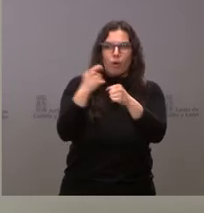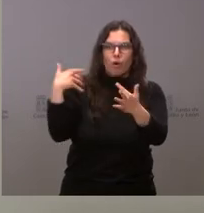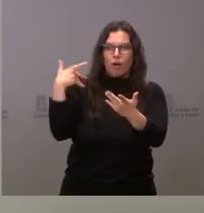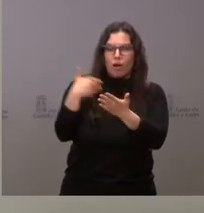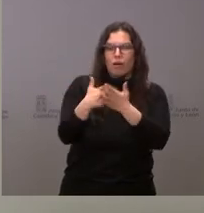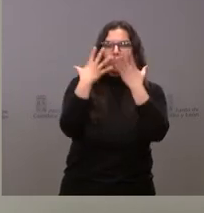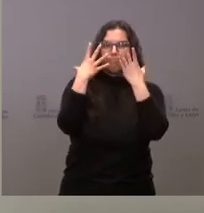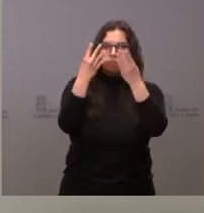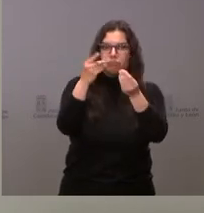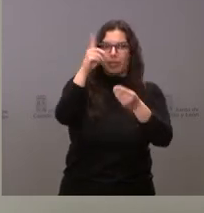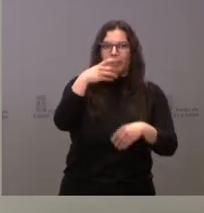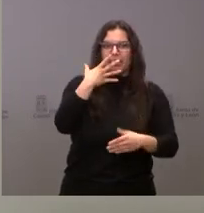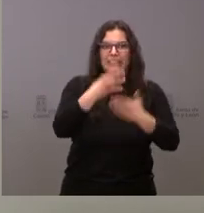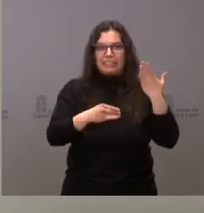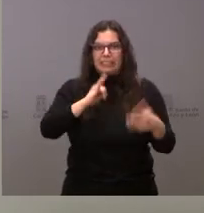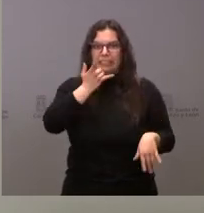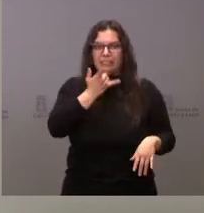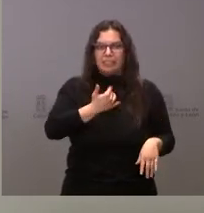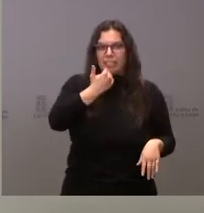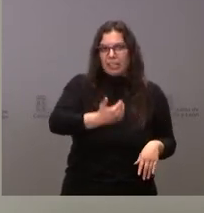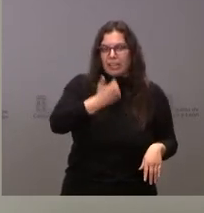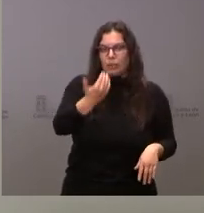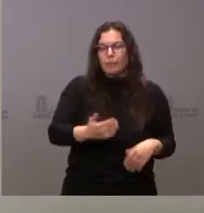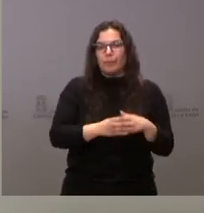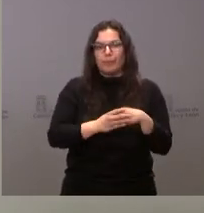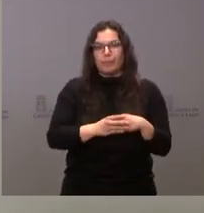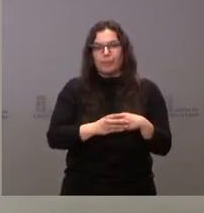comprensión por los errores que hayamos podido cometer